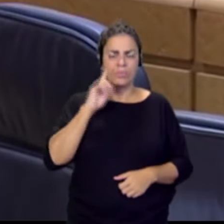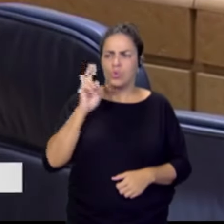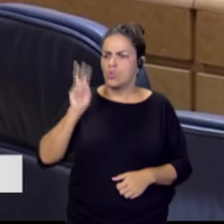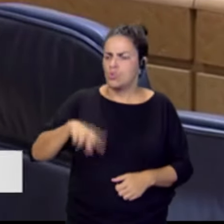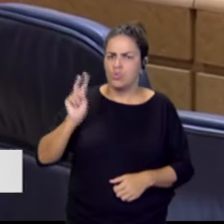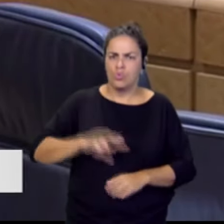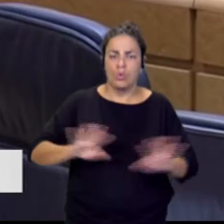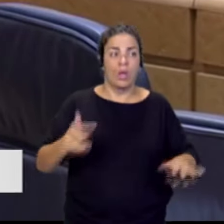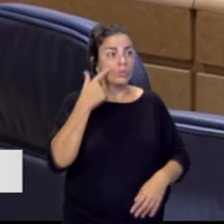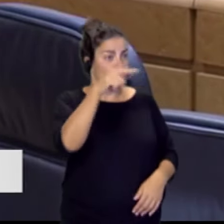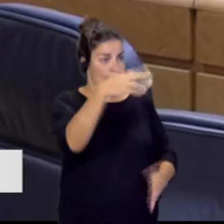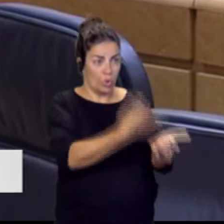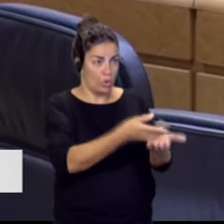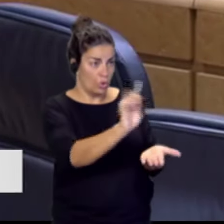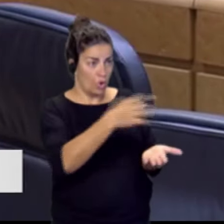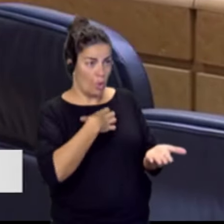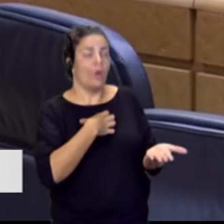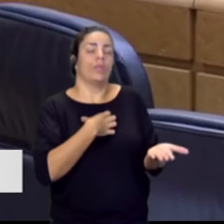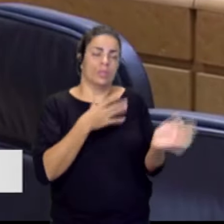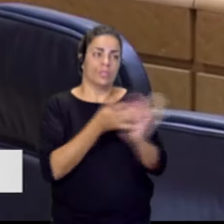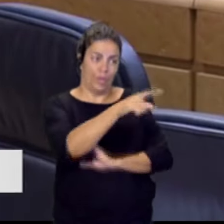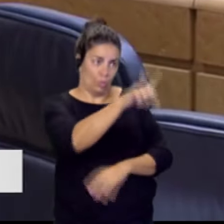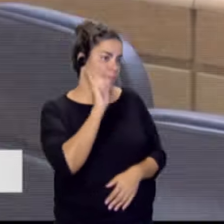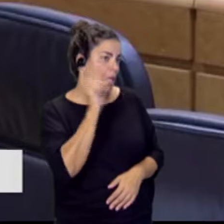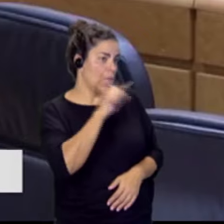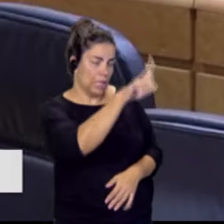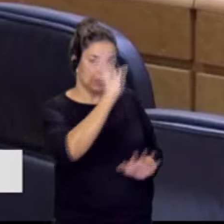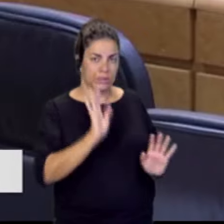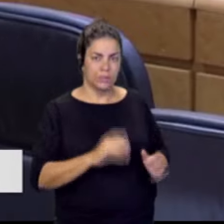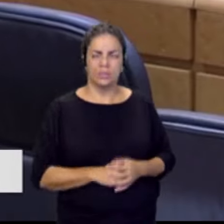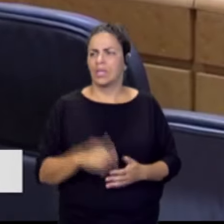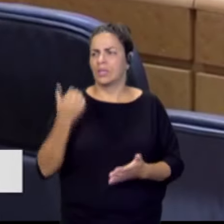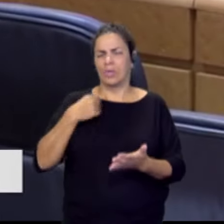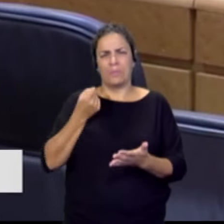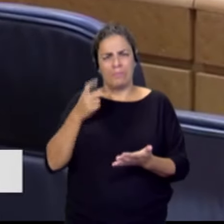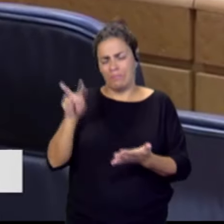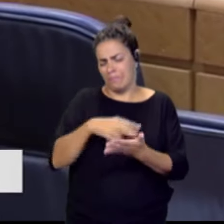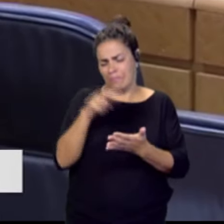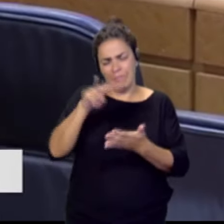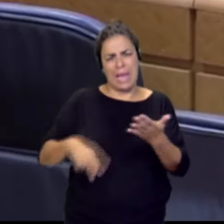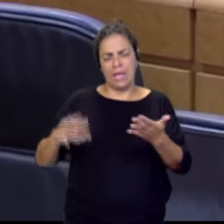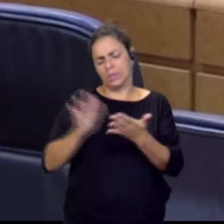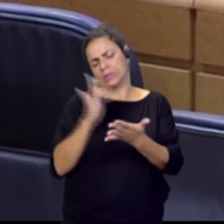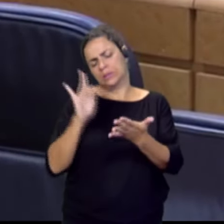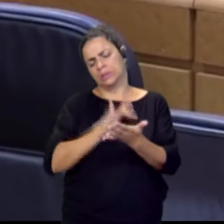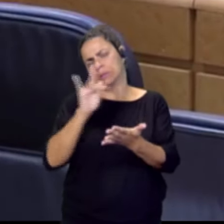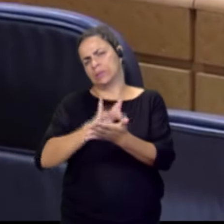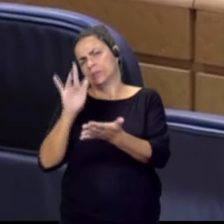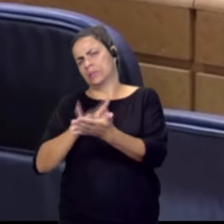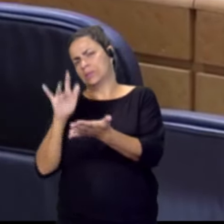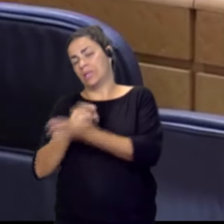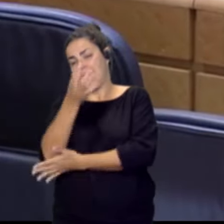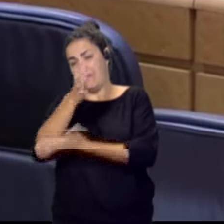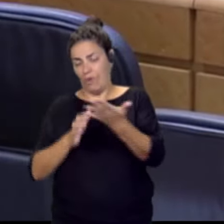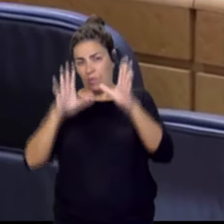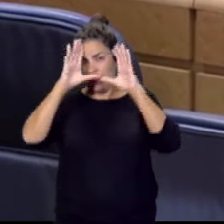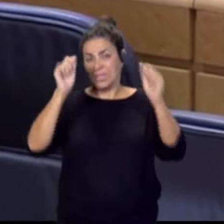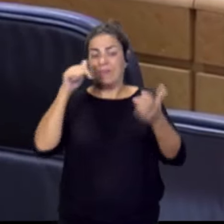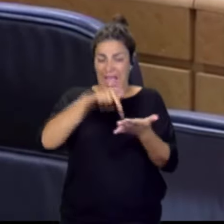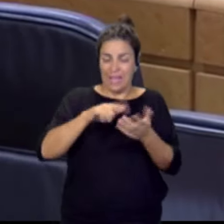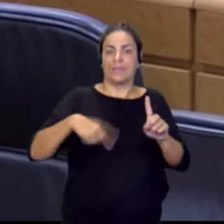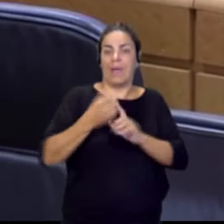si usted no lo demuestra, quien miente es usted en su intervención. Me he leído los centenares de folios del informe de la UCO, este y el anterior,